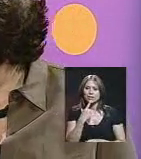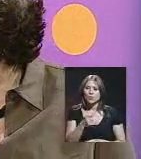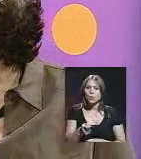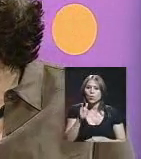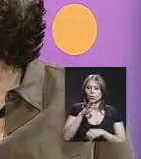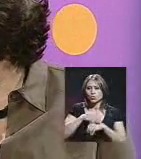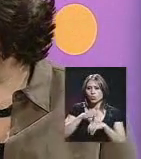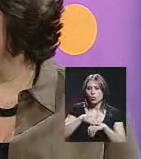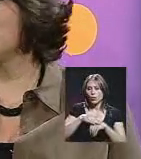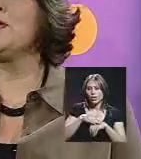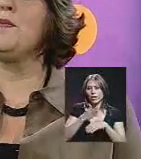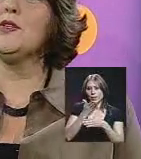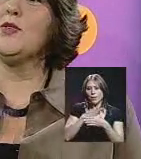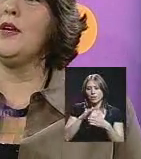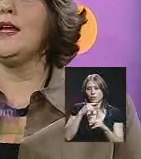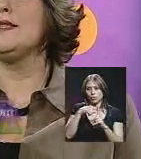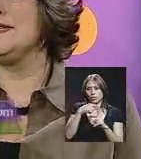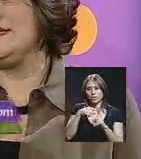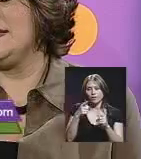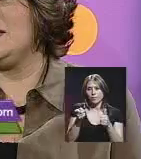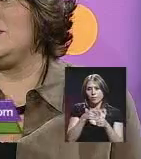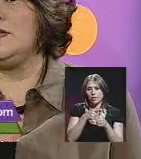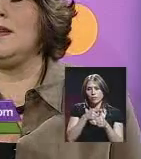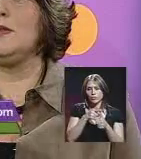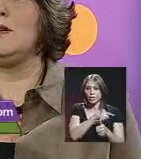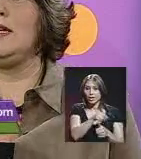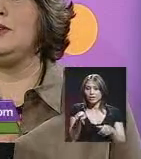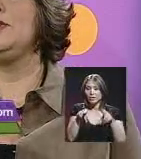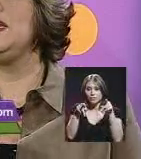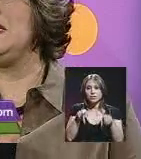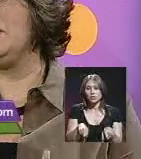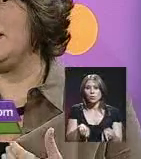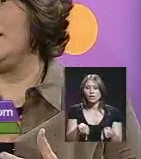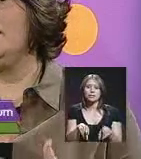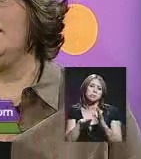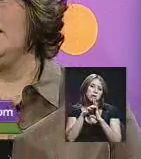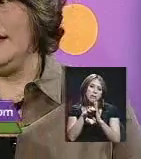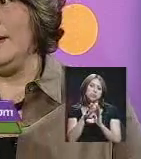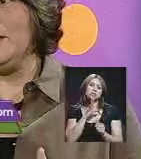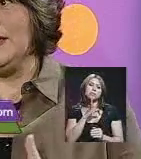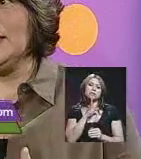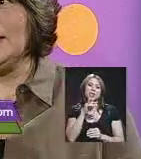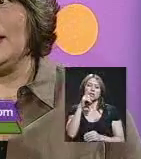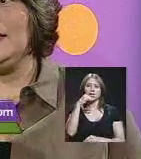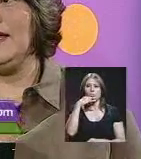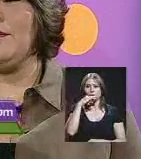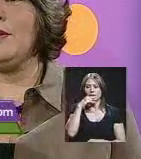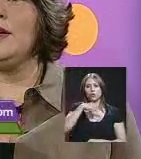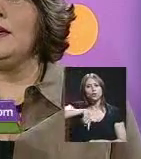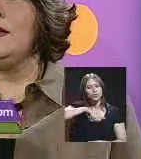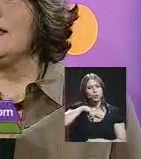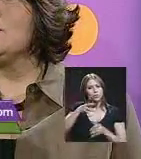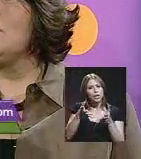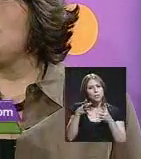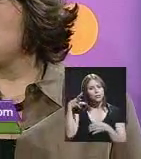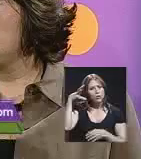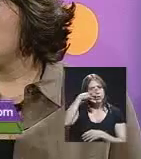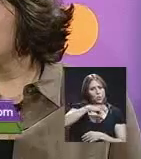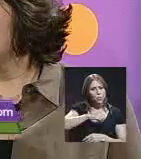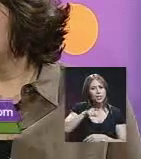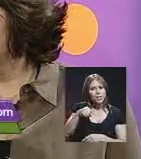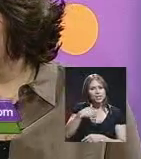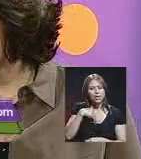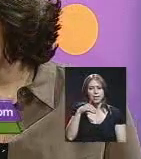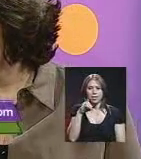parte positiva primero. Son personas, en este caso si estamos hablando de un niño que queremos detectar a tiempo, que son